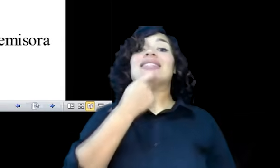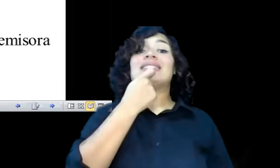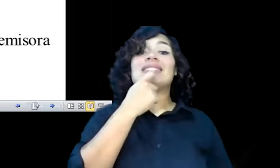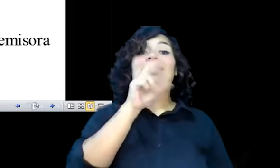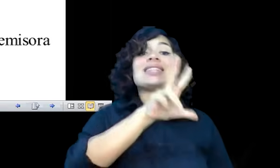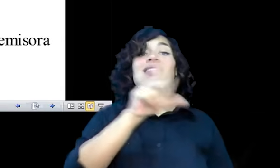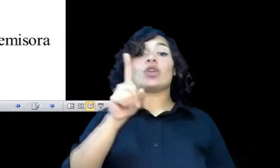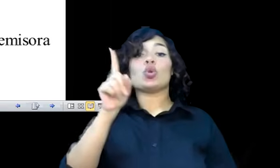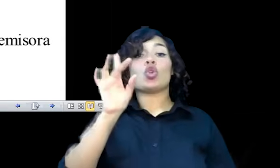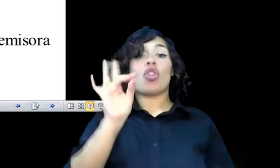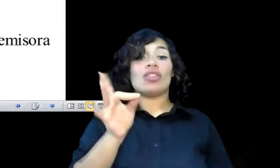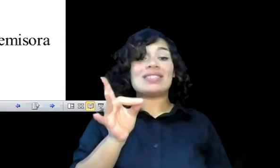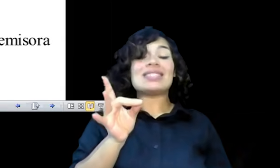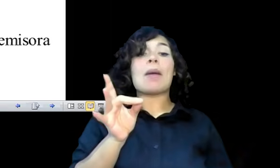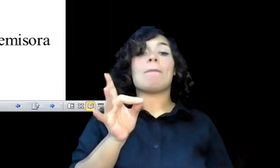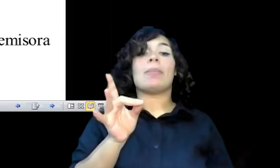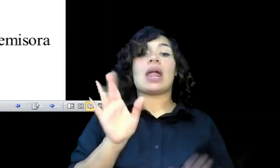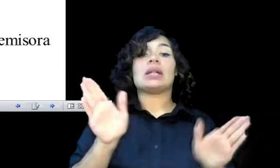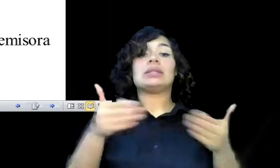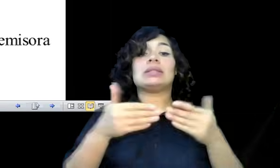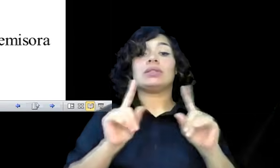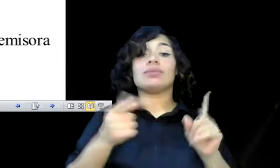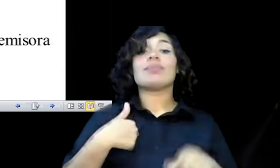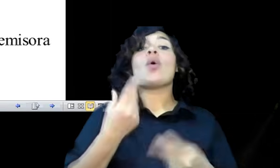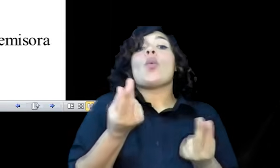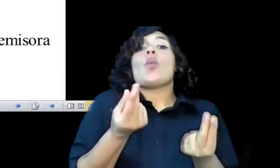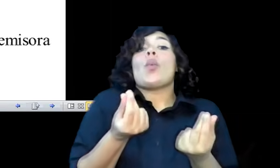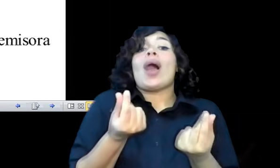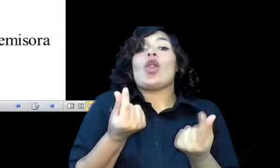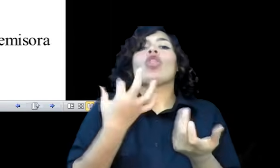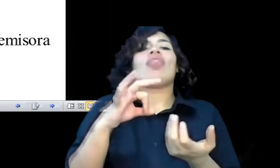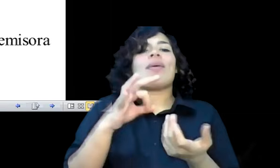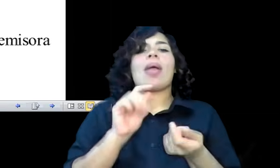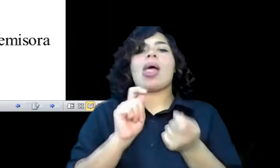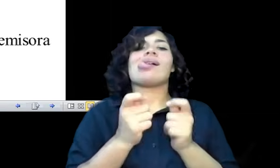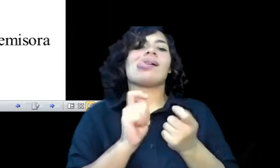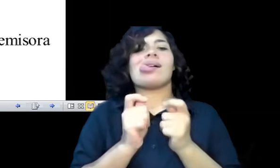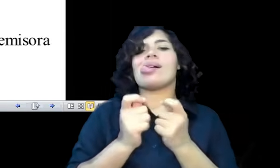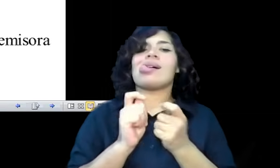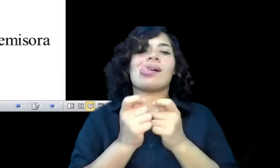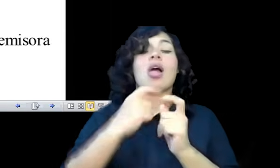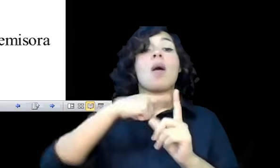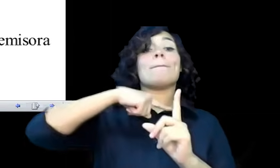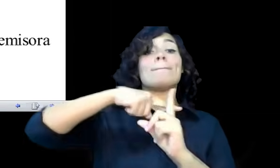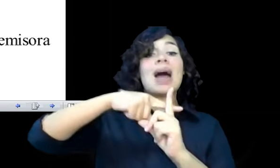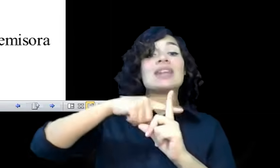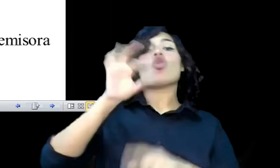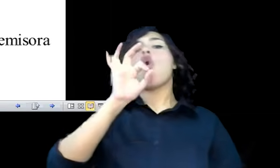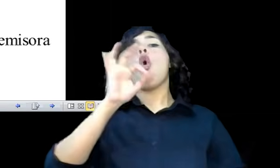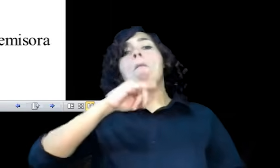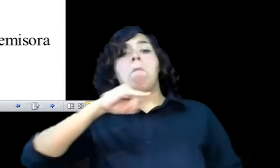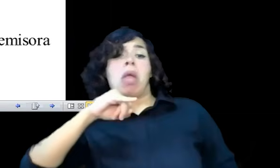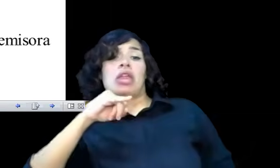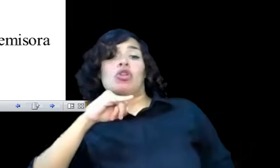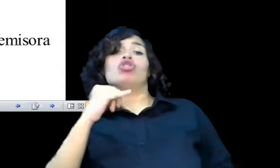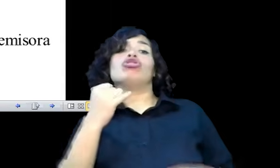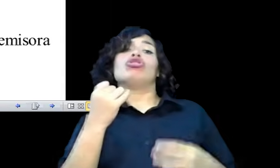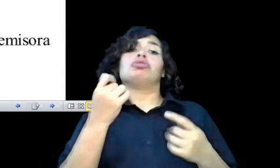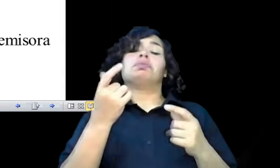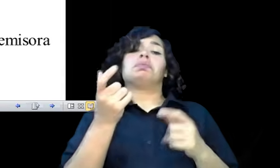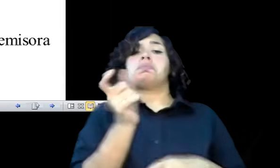31/12, al valor del patrimonio neto hay que ajustarlo, ¿sí? Sumarle o restarle las